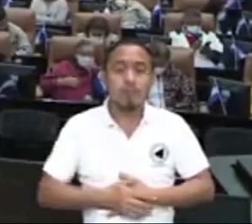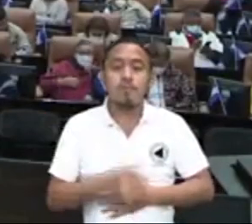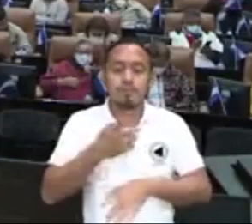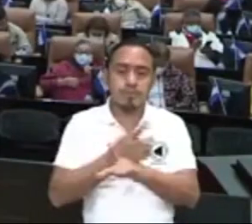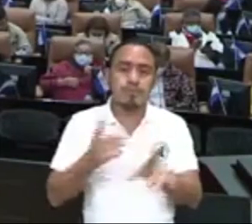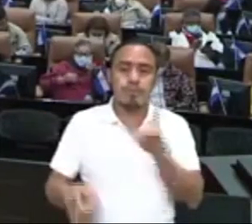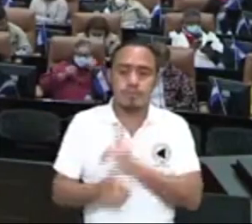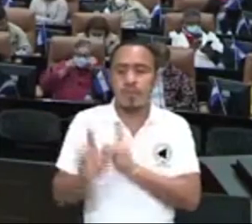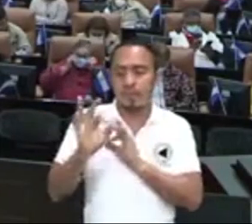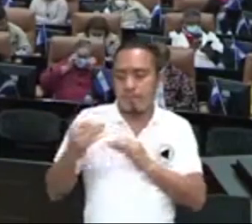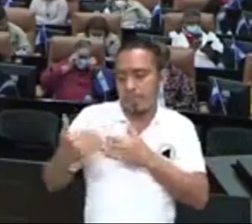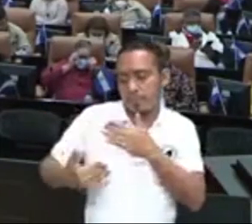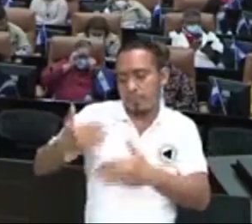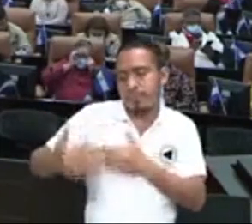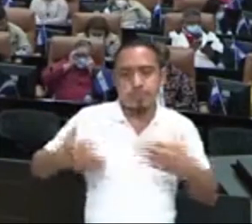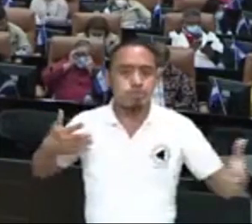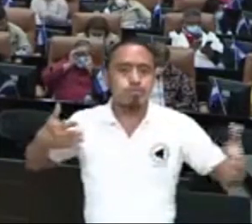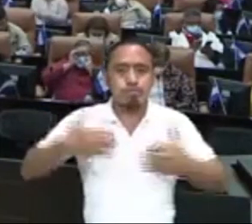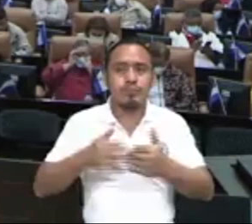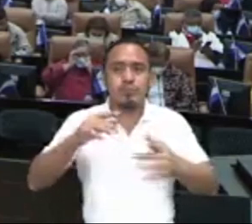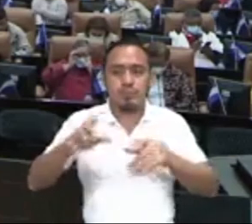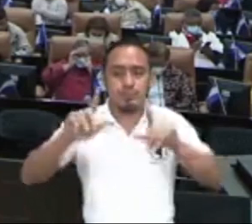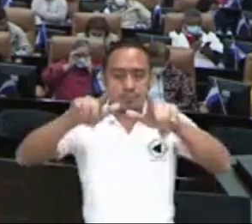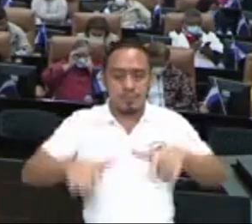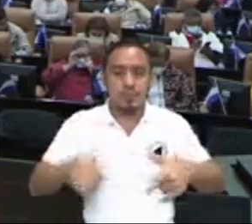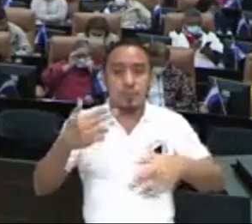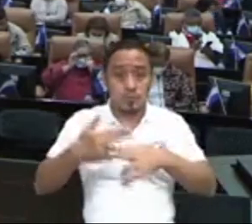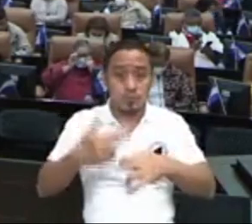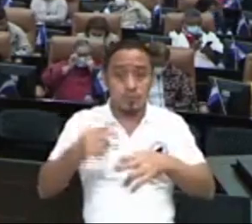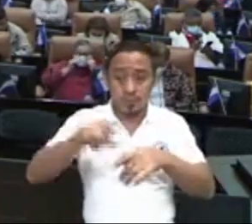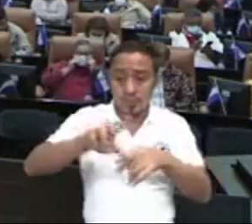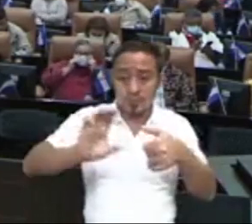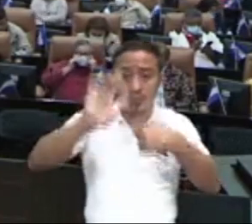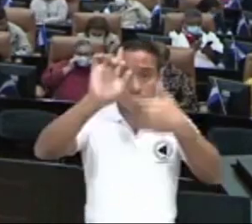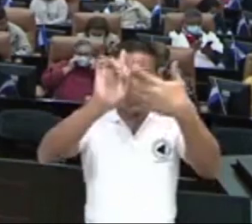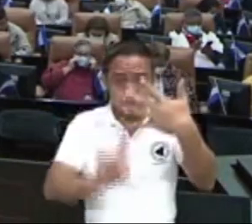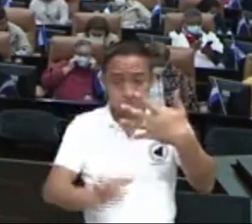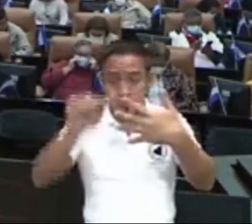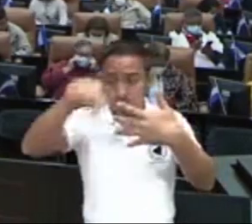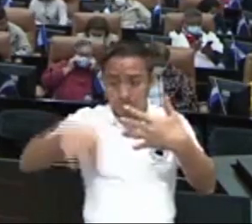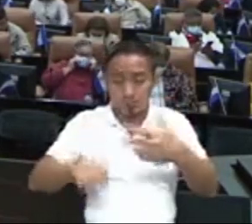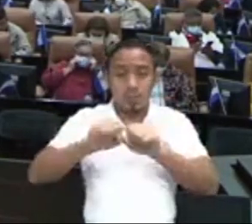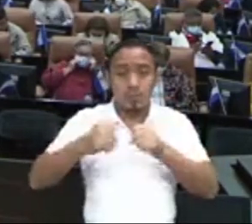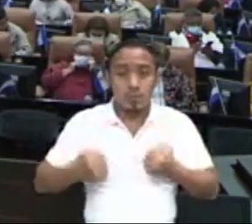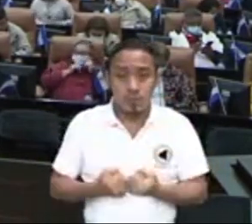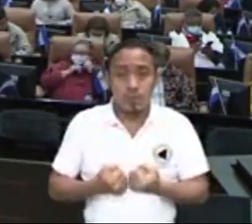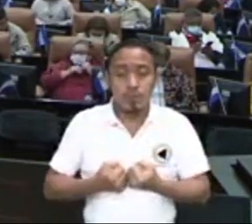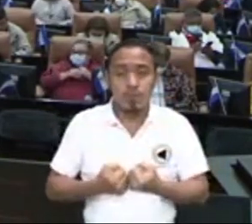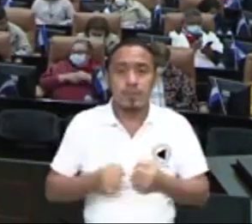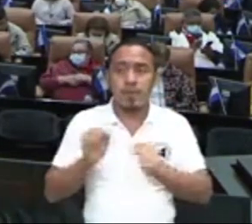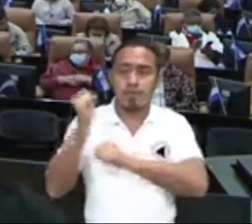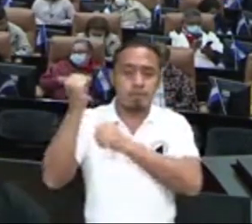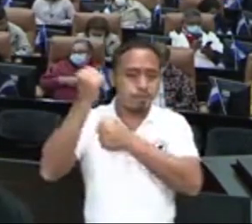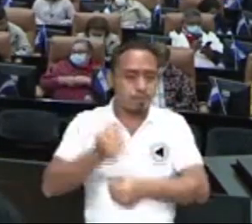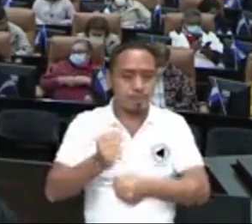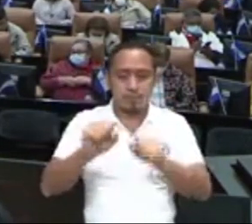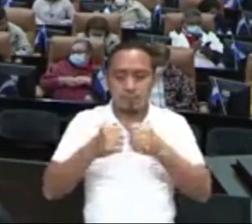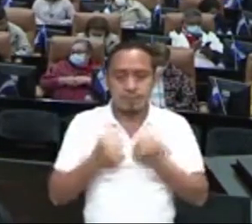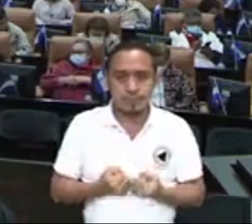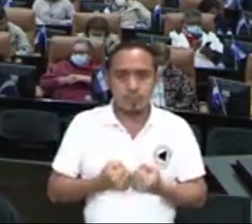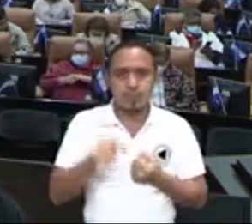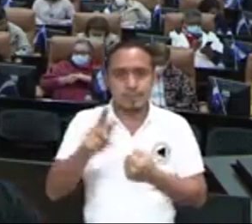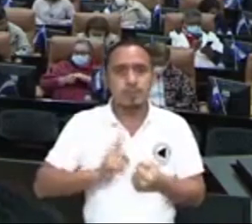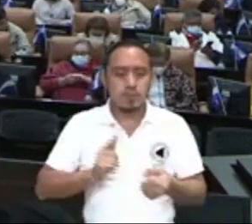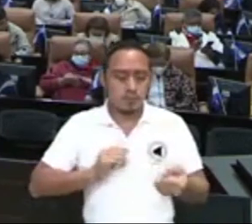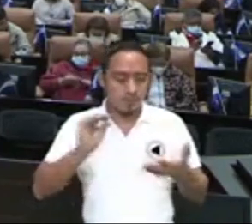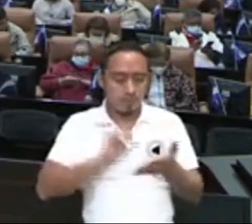Bozaguas, entre otras. La cancelación de la inscripción respectiva de cada una de estas asociaciones, fundaciones, contenida